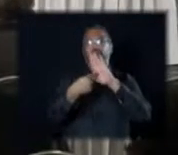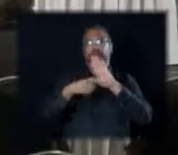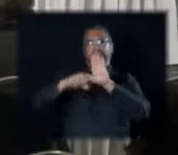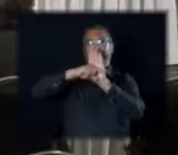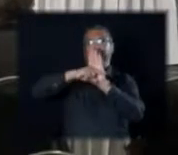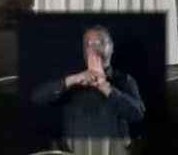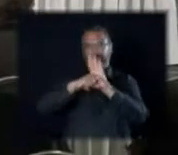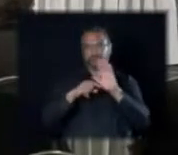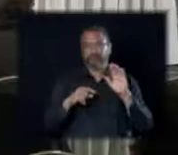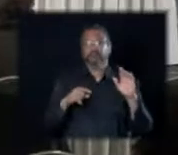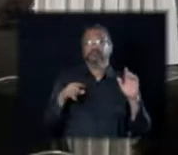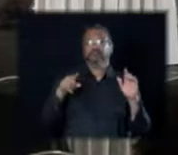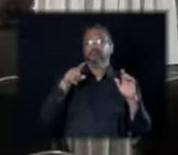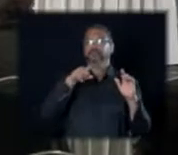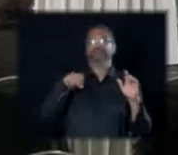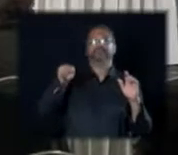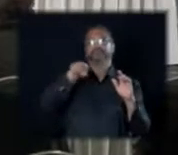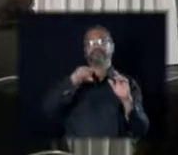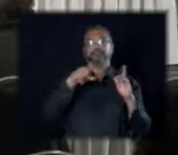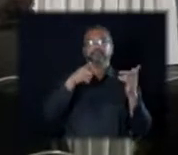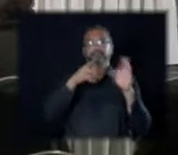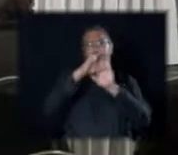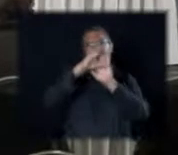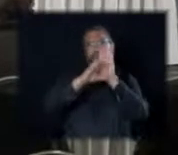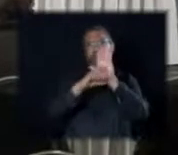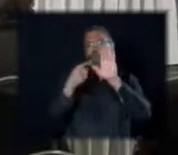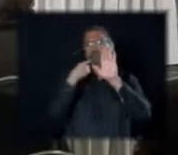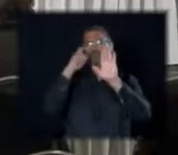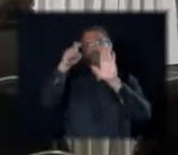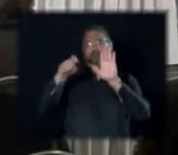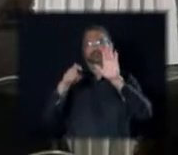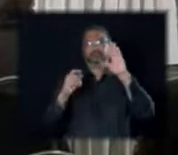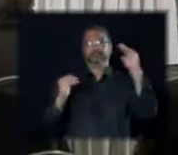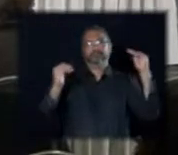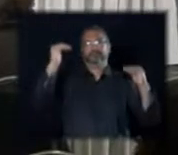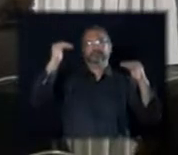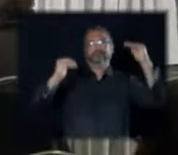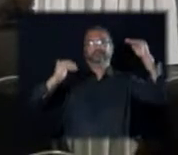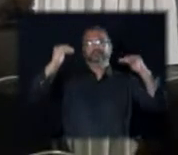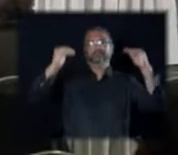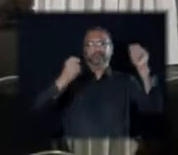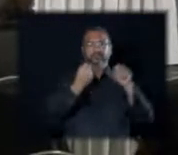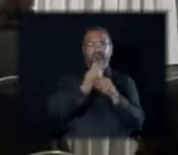estábamos creando un déficit en una jurisdicción donde la Constitución